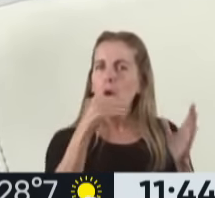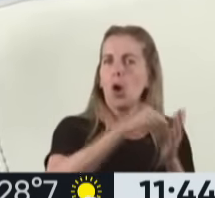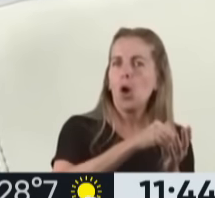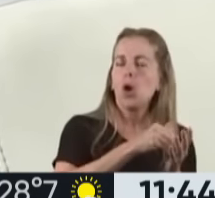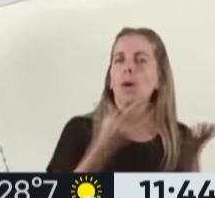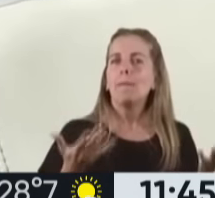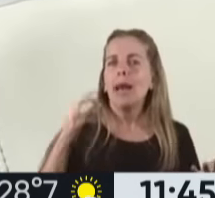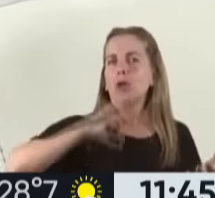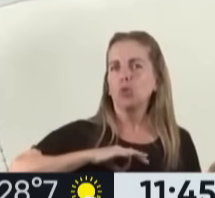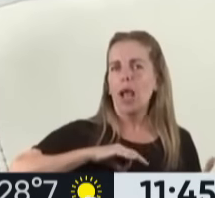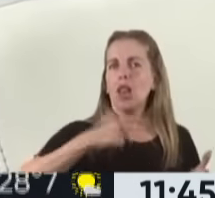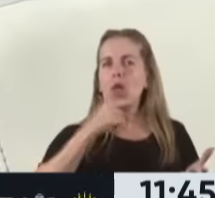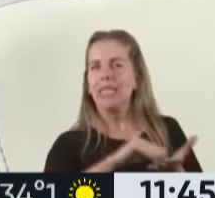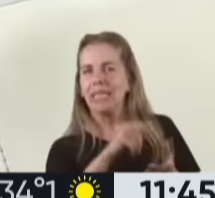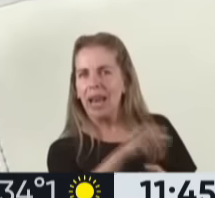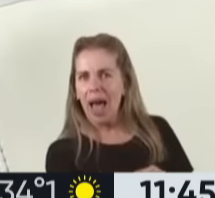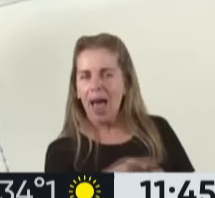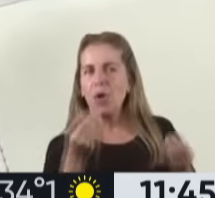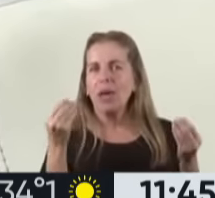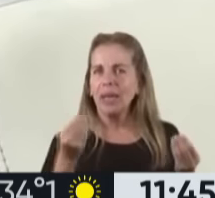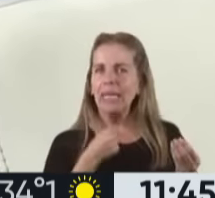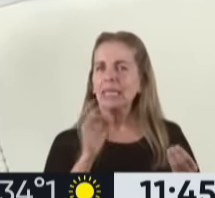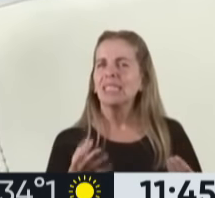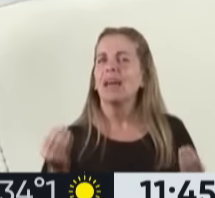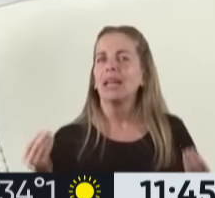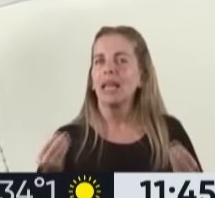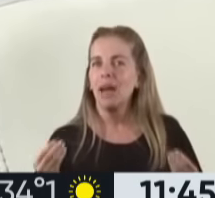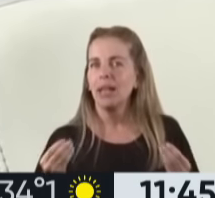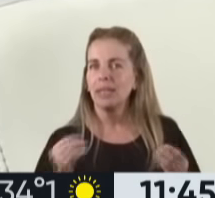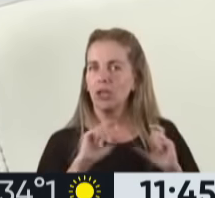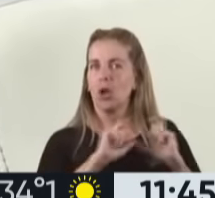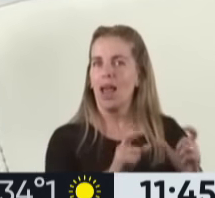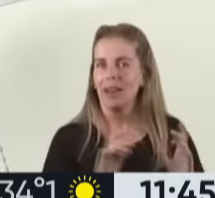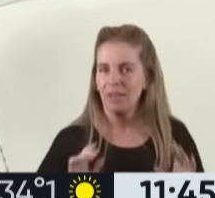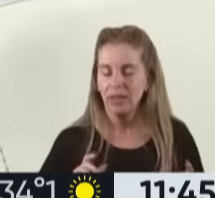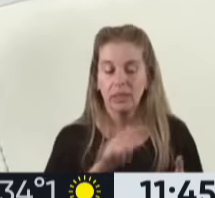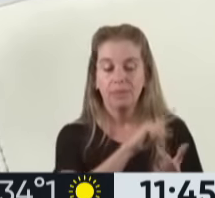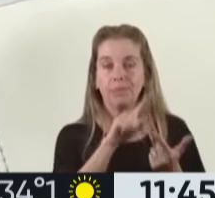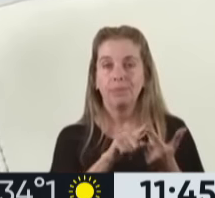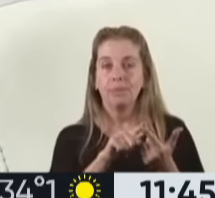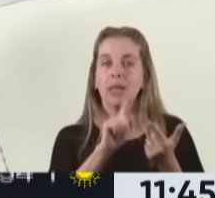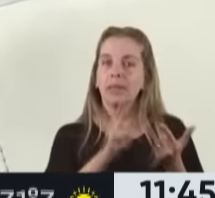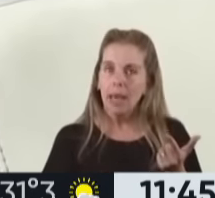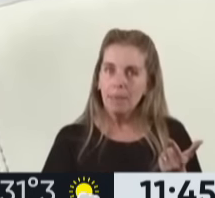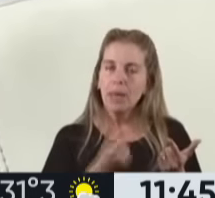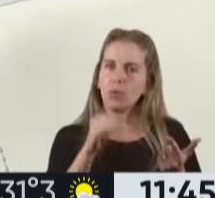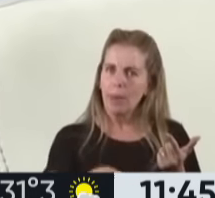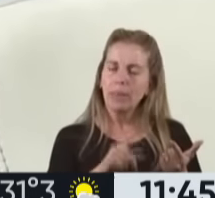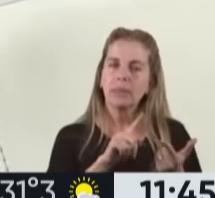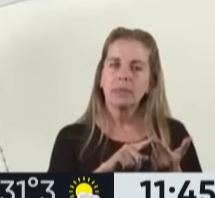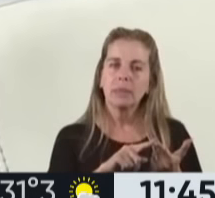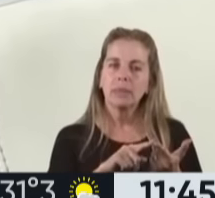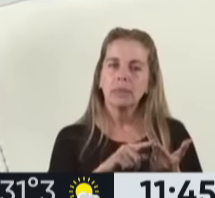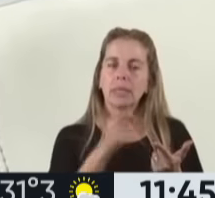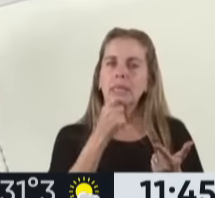un redireccionamiento o reordenamiento de las partidas de lo que se va a mandar. Y en otro orden de cosas, te pregunto una más,